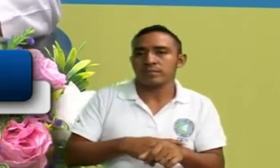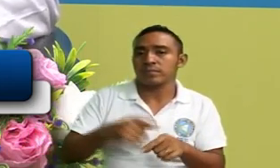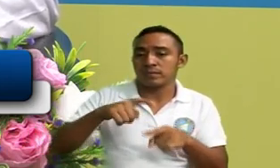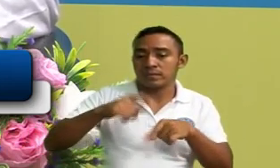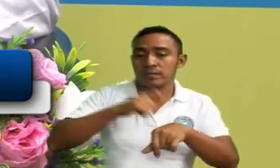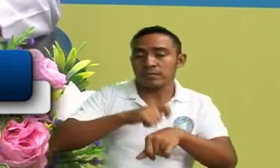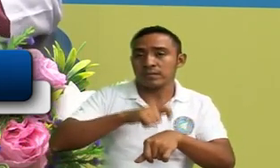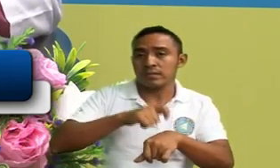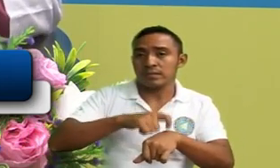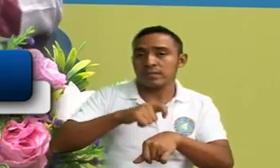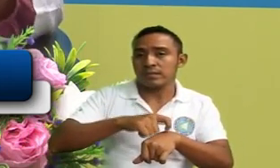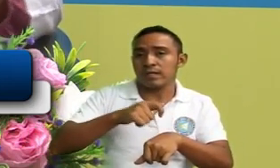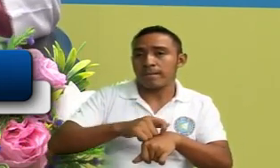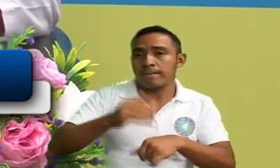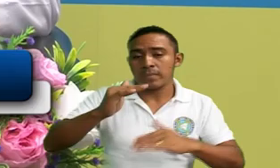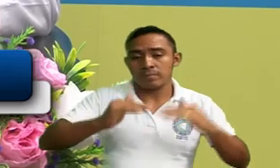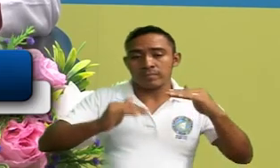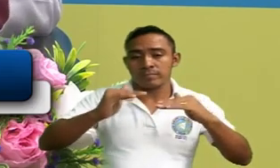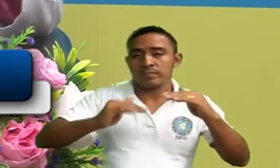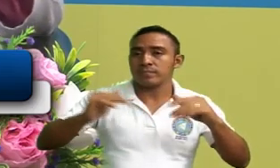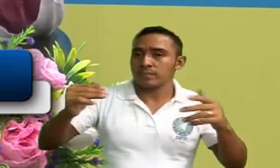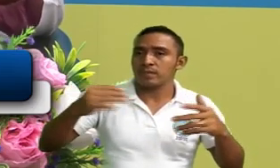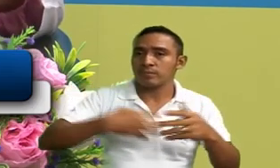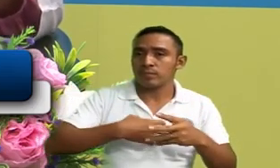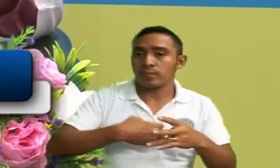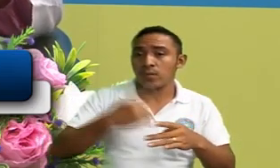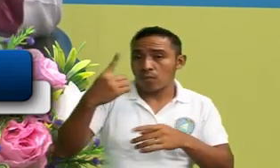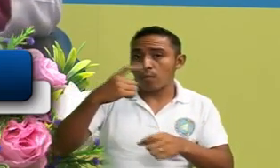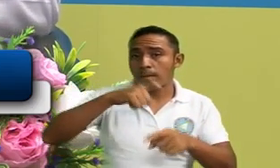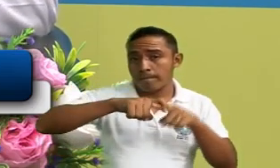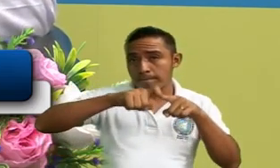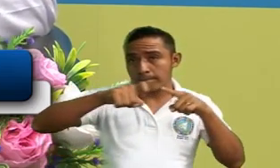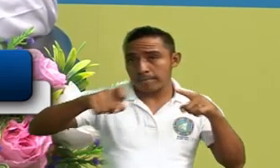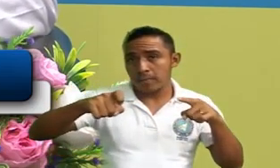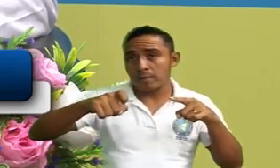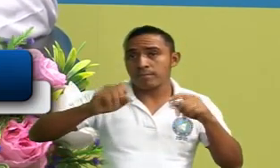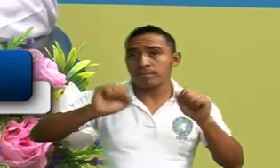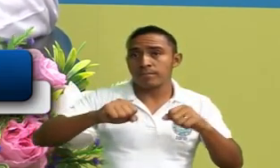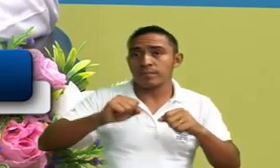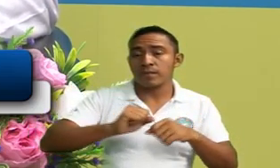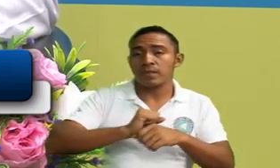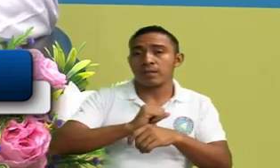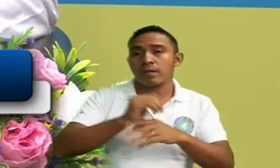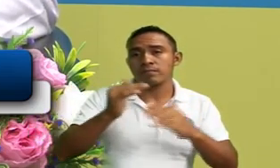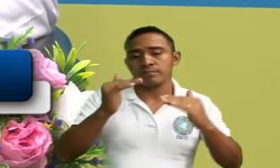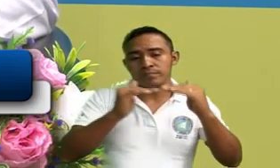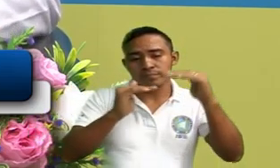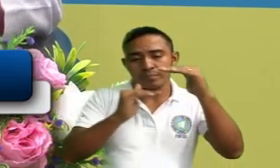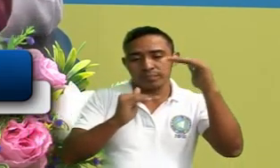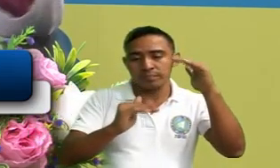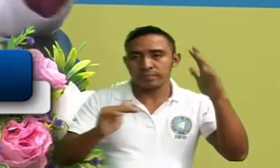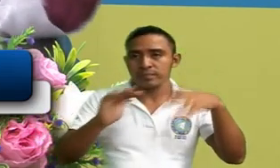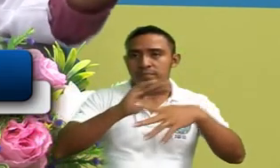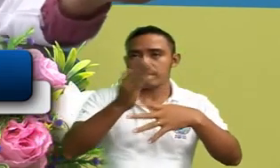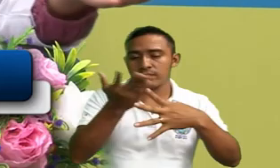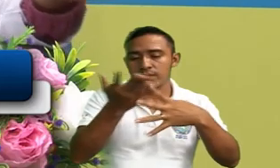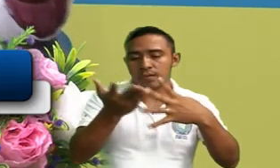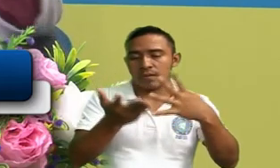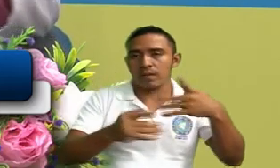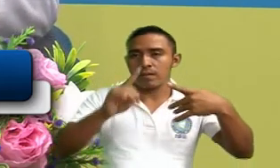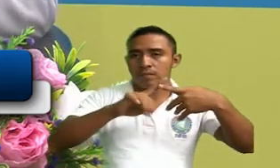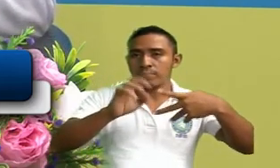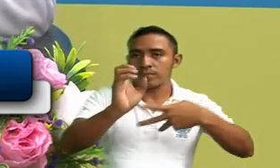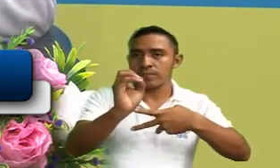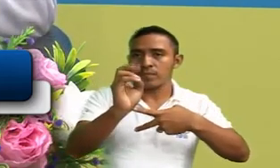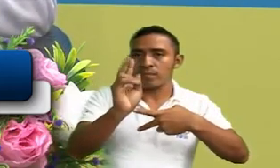menstrual o el periodo normal regular de una mujer, que es el mes completo, puede dividirse en diferentes fases, y hay una fase ovárica y una